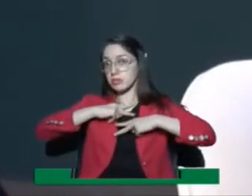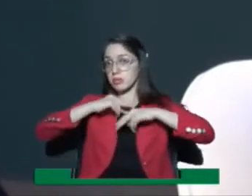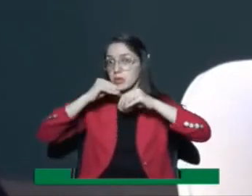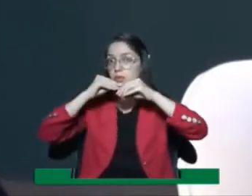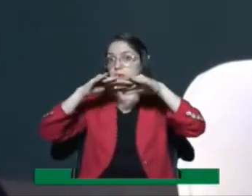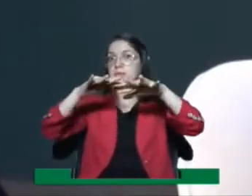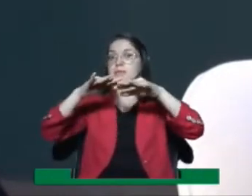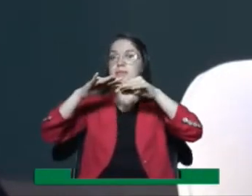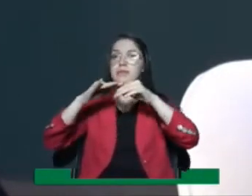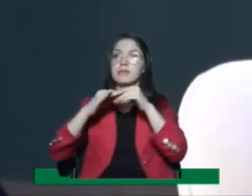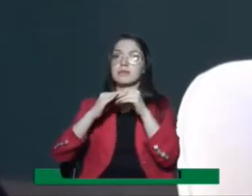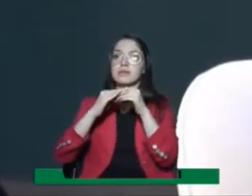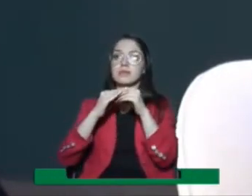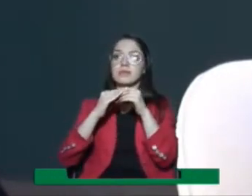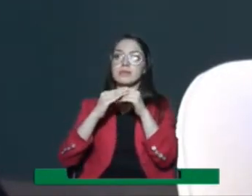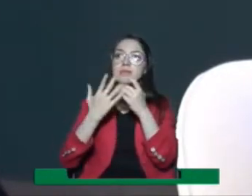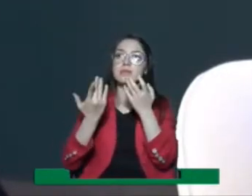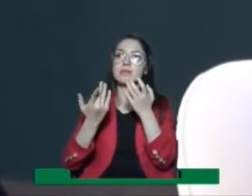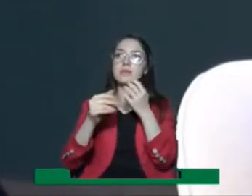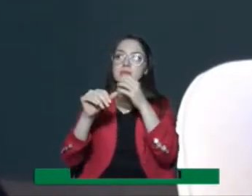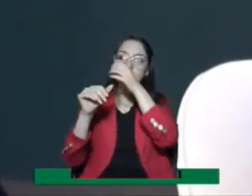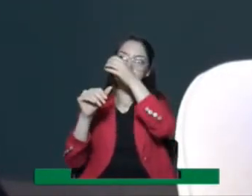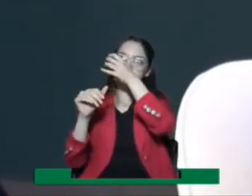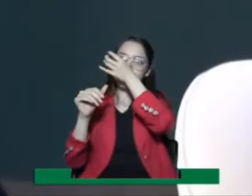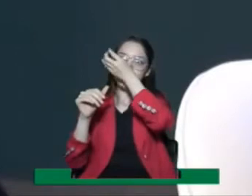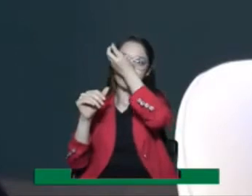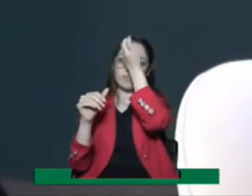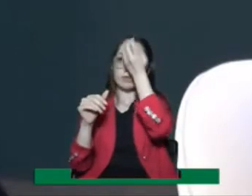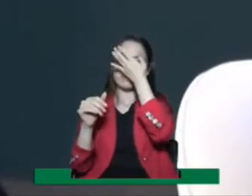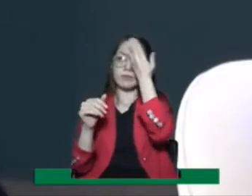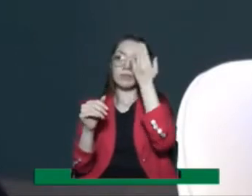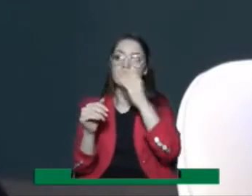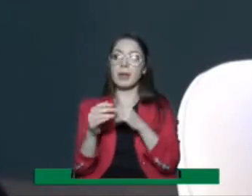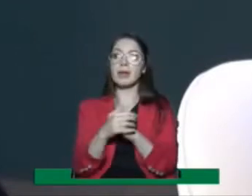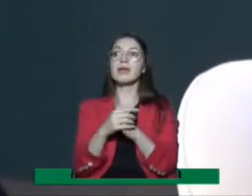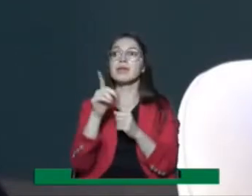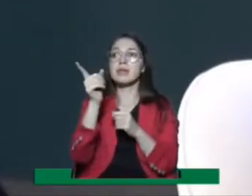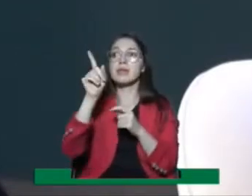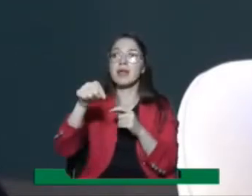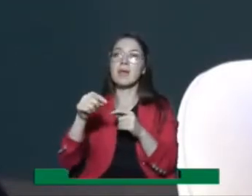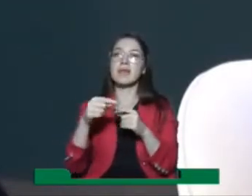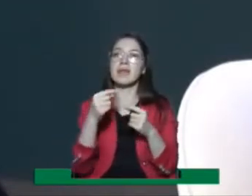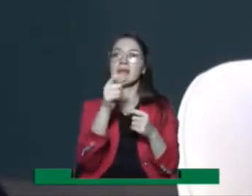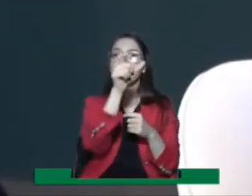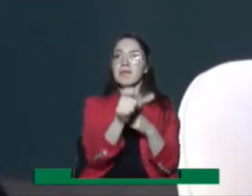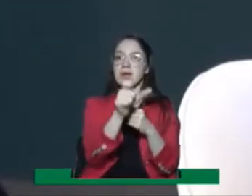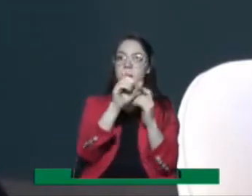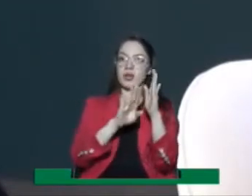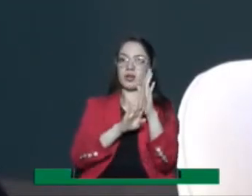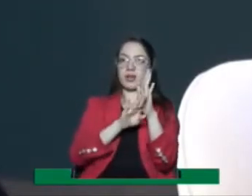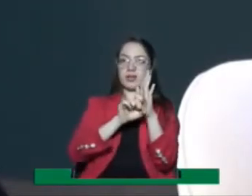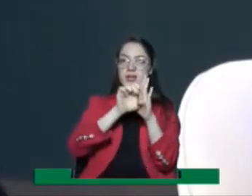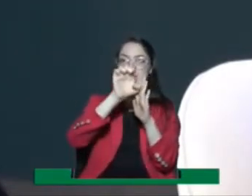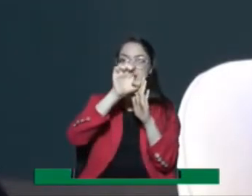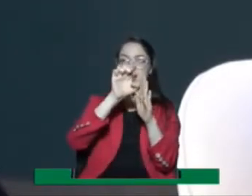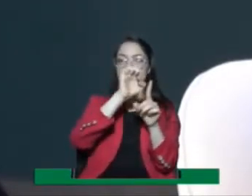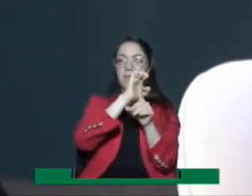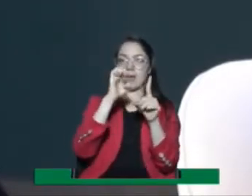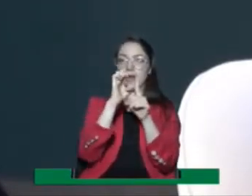bueno operadores como les había dicho y muchos emprendedores bregando hacer actividades ecoturísticas